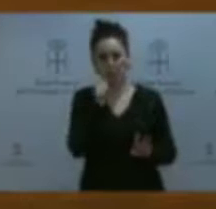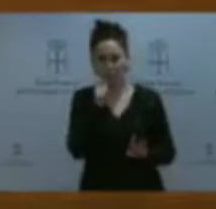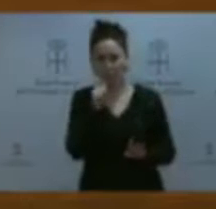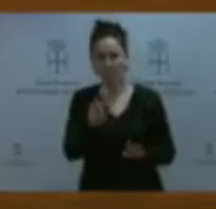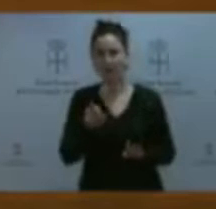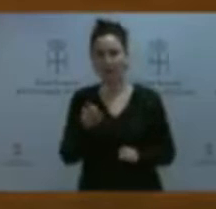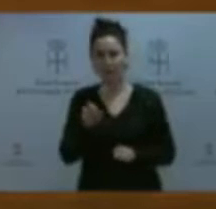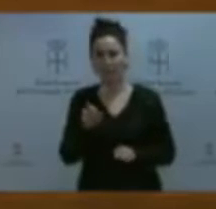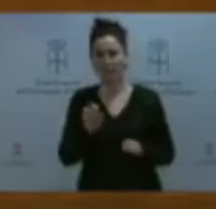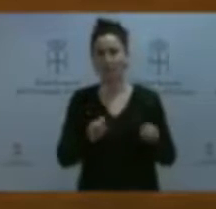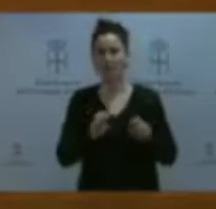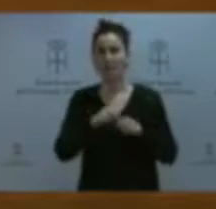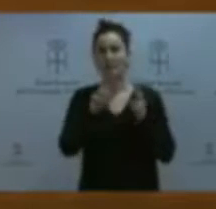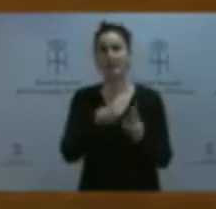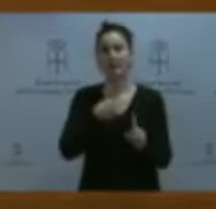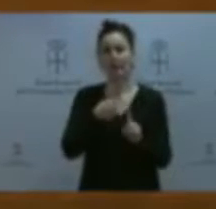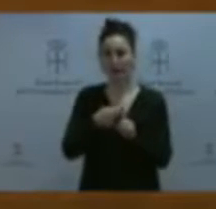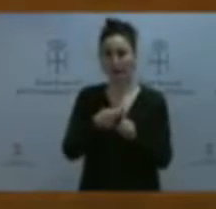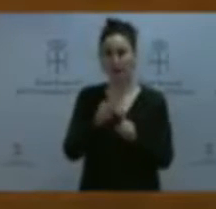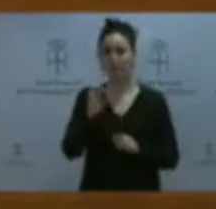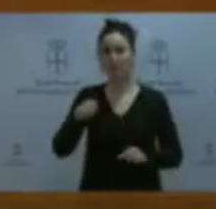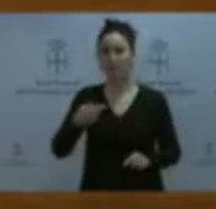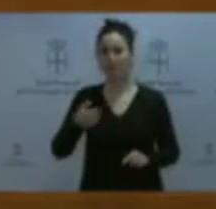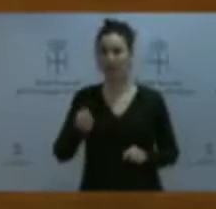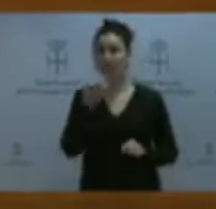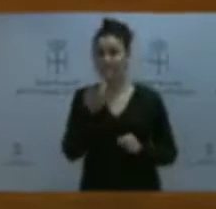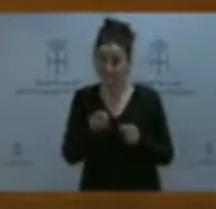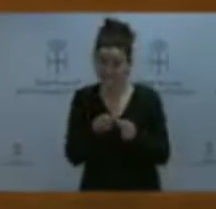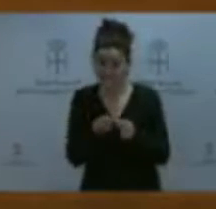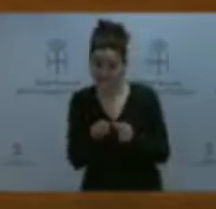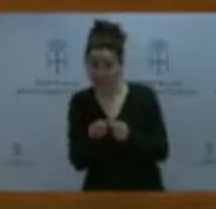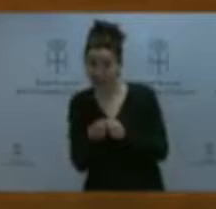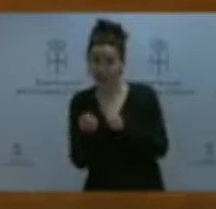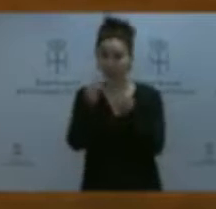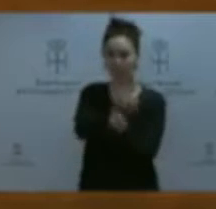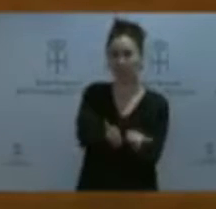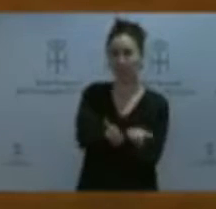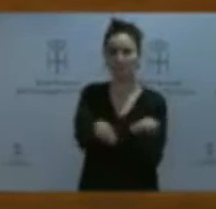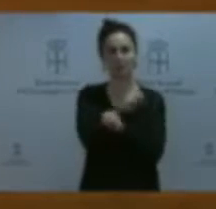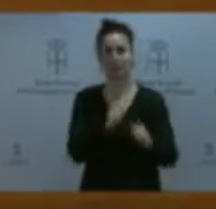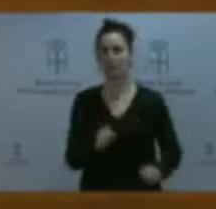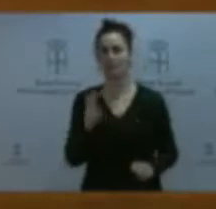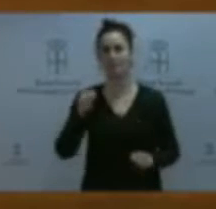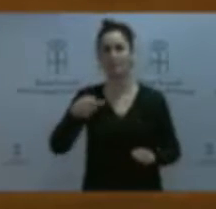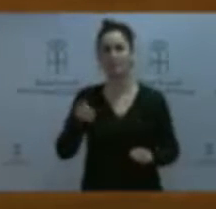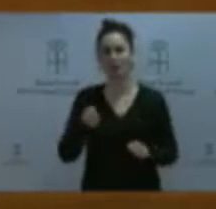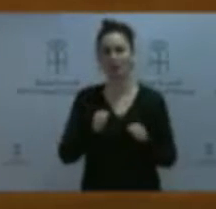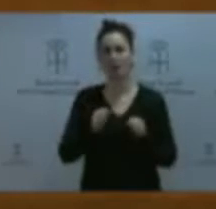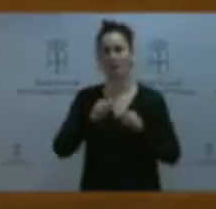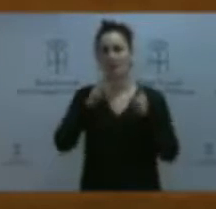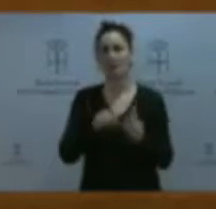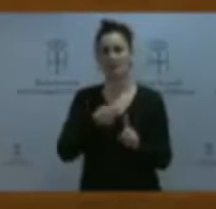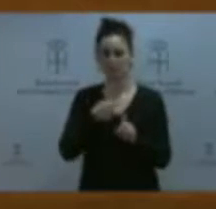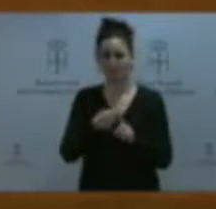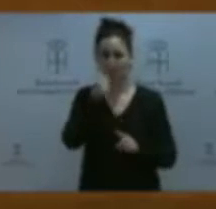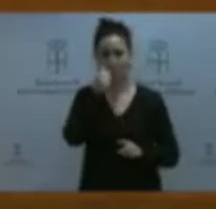Si hacemos el trayecto inverso, tampoco hay posibilidad. El trayecto inverso es Ponga, Cangas de Onís, Oviedo, Cangas de Narcea.